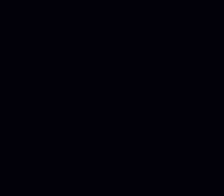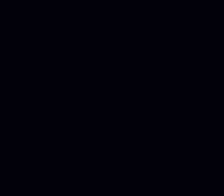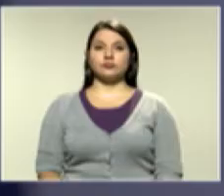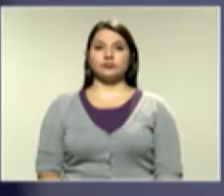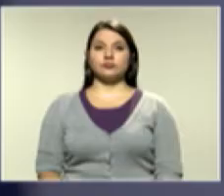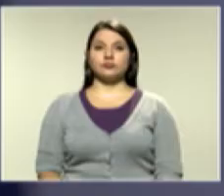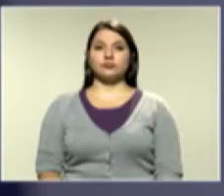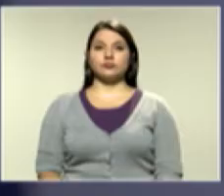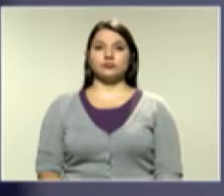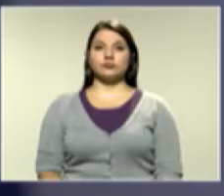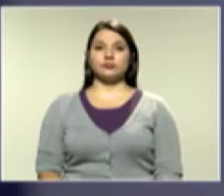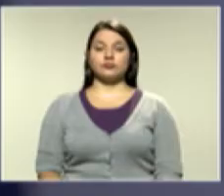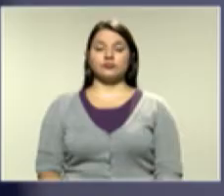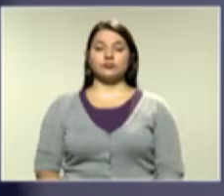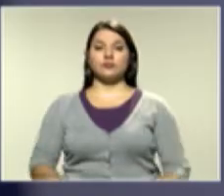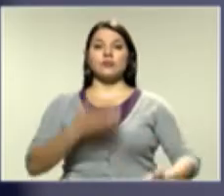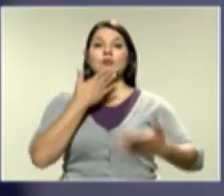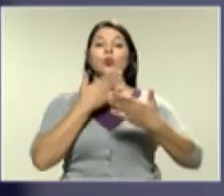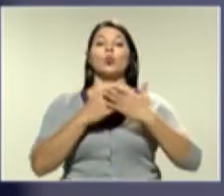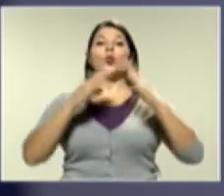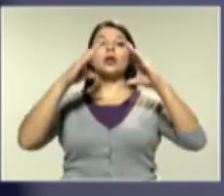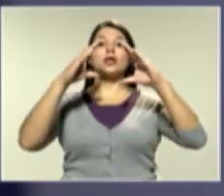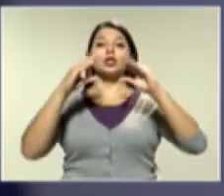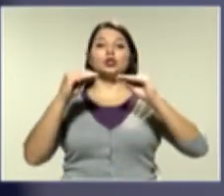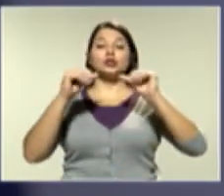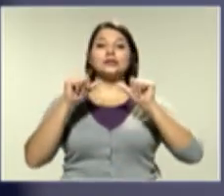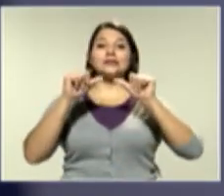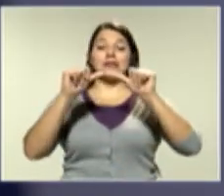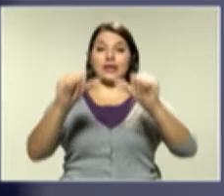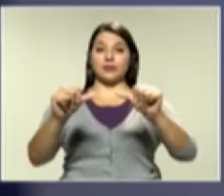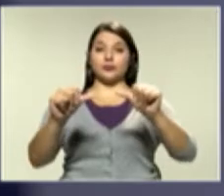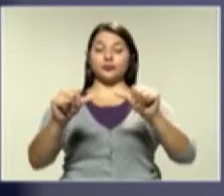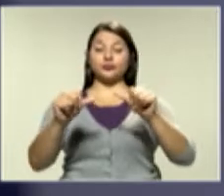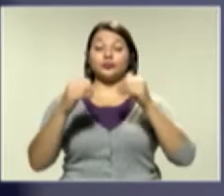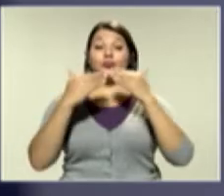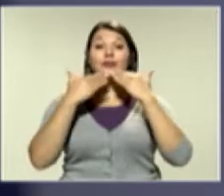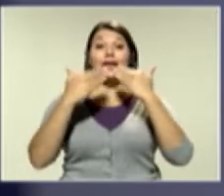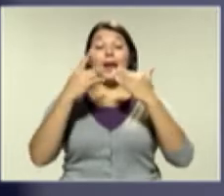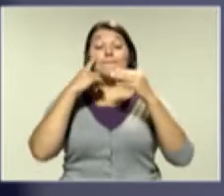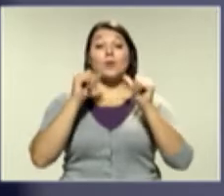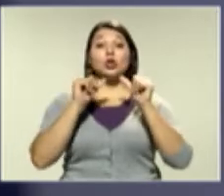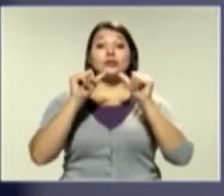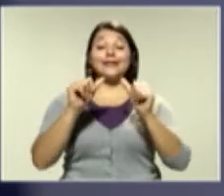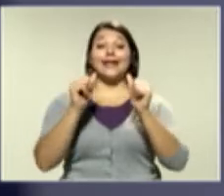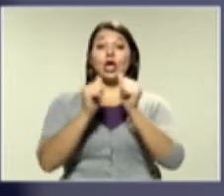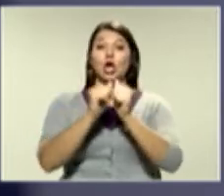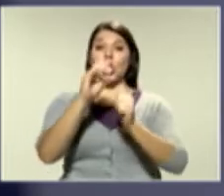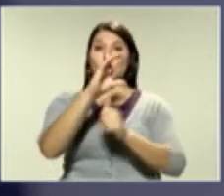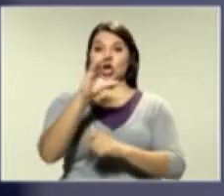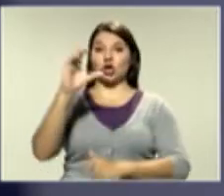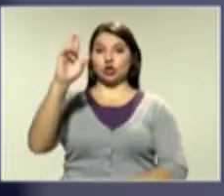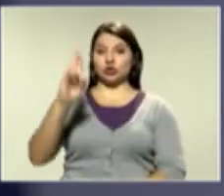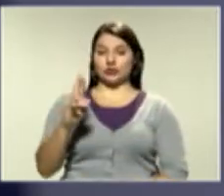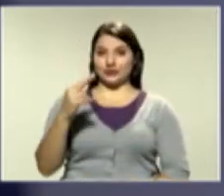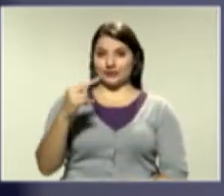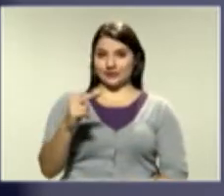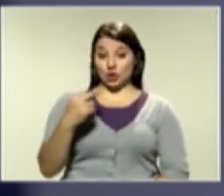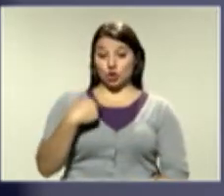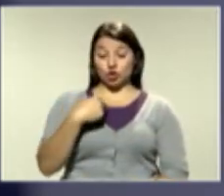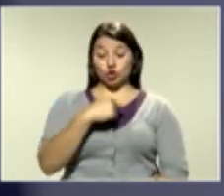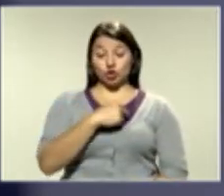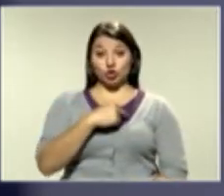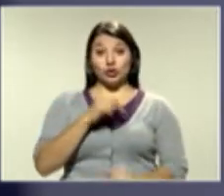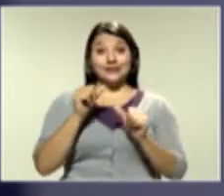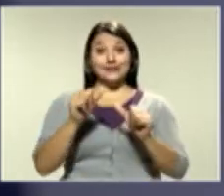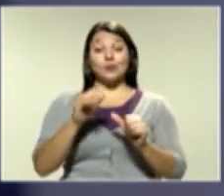Televisión. Buenas noches, seguimos, le damos las gracias por continuar en la señal de Costa Rica Noticias. Seguimos